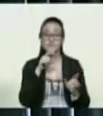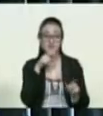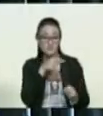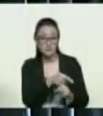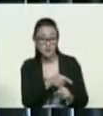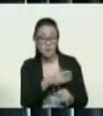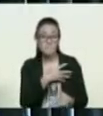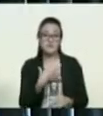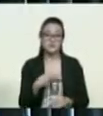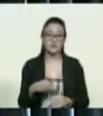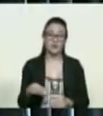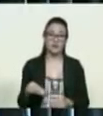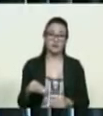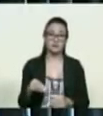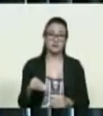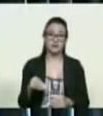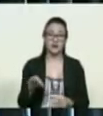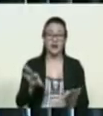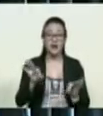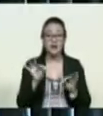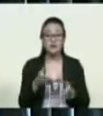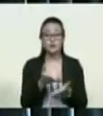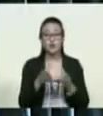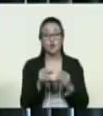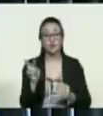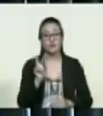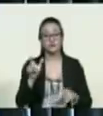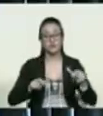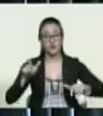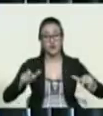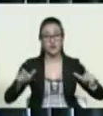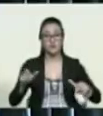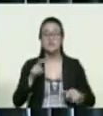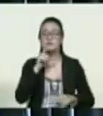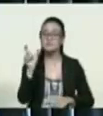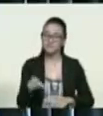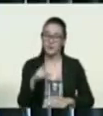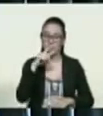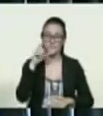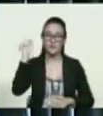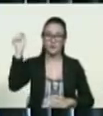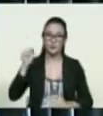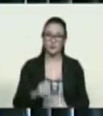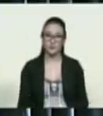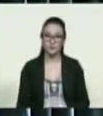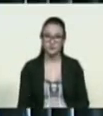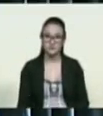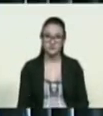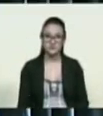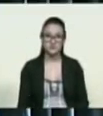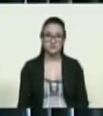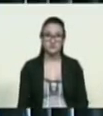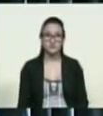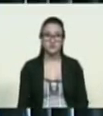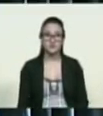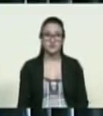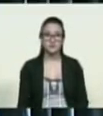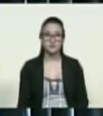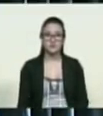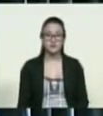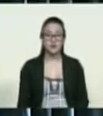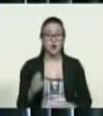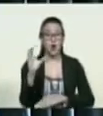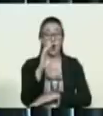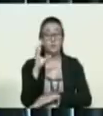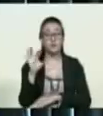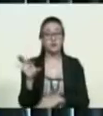presidente constitucional electo por las venezolanas y los venezolanos, Nicolás Maduro Moros. Los colombianos